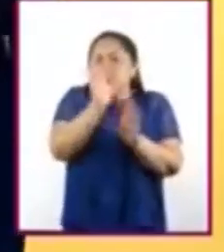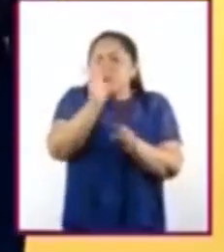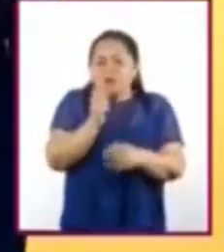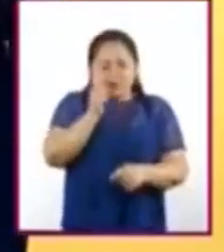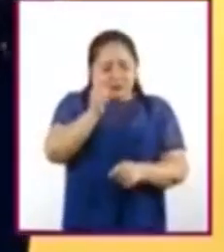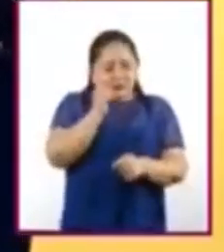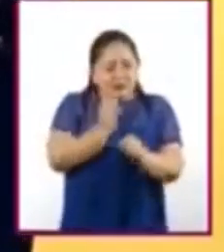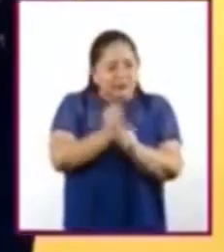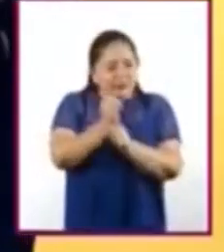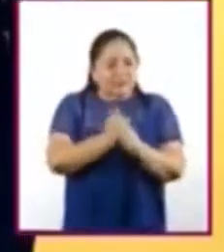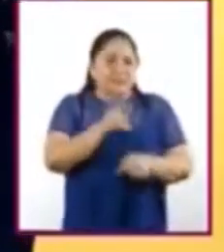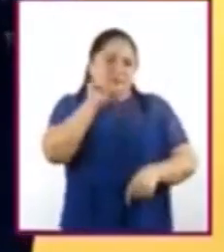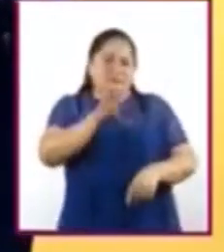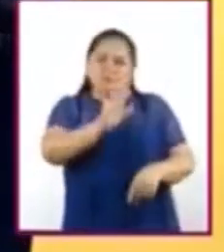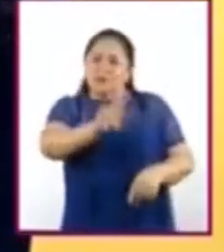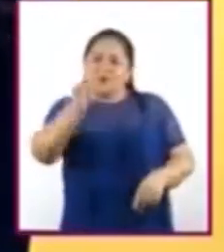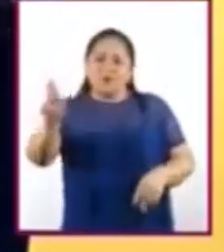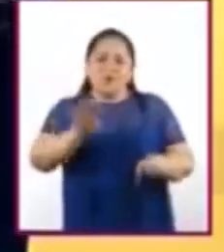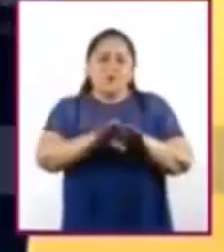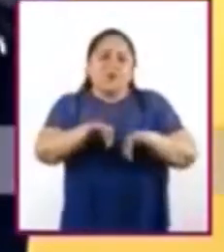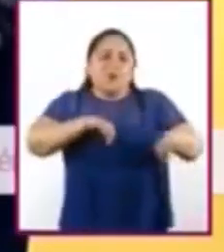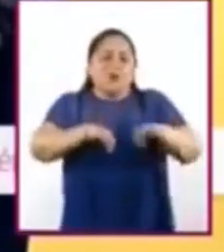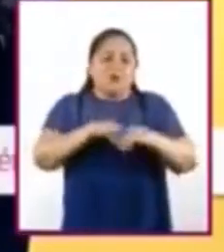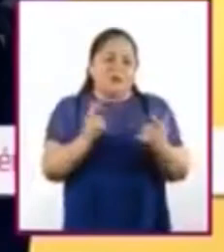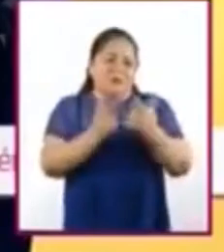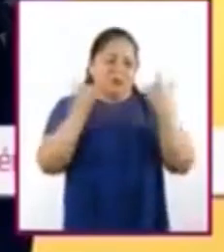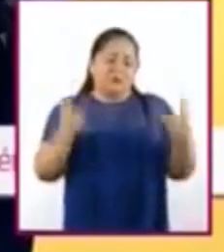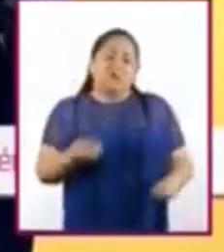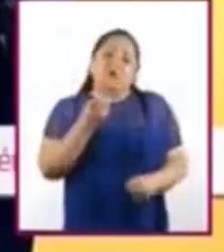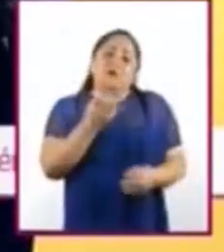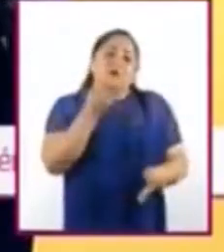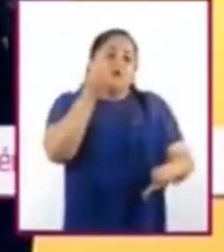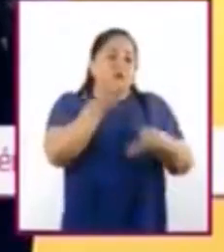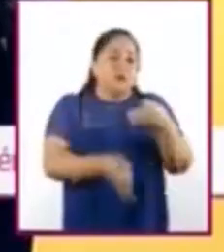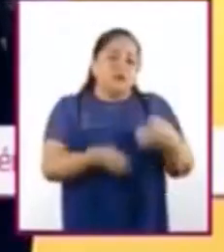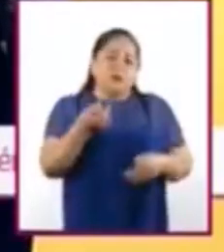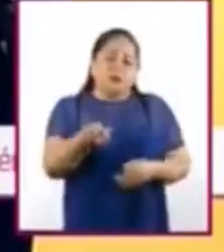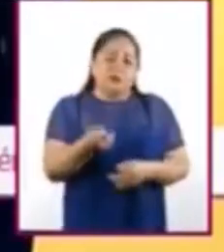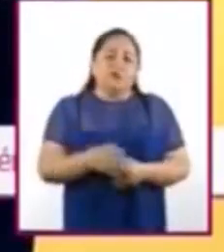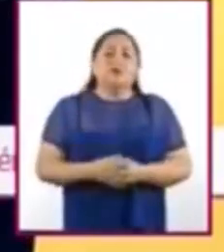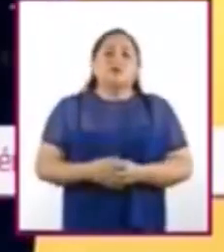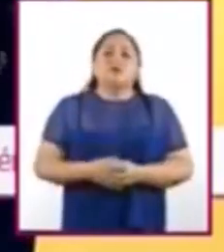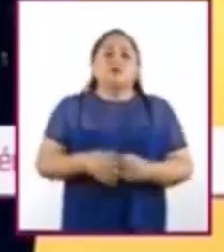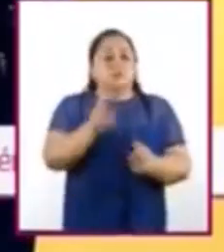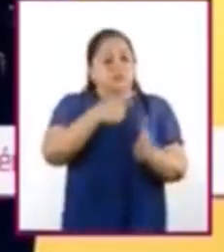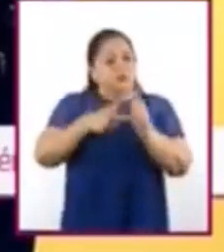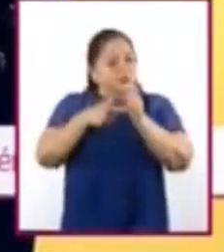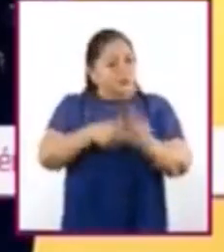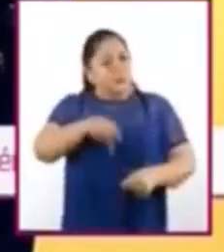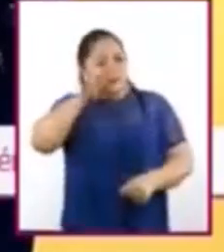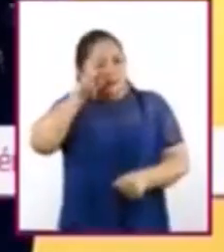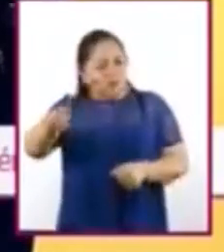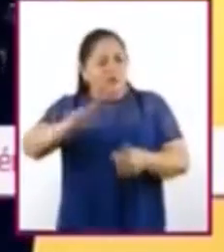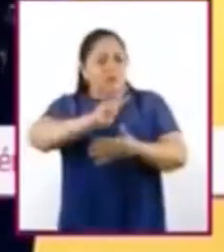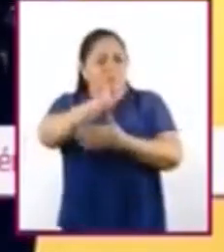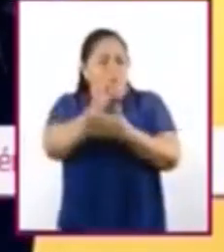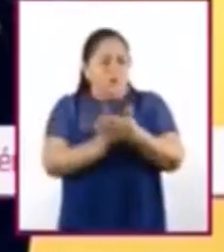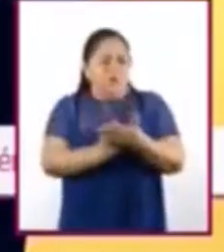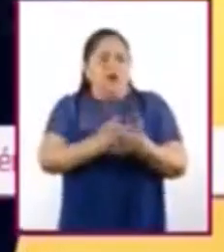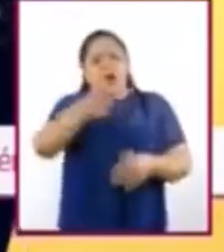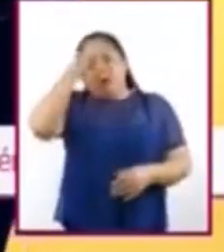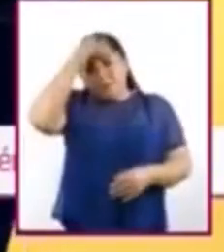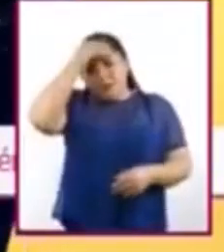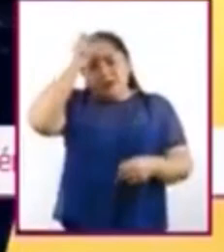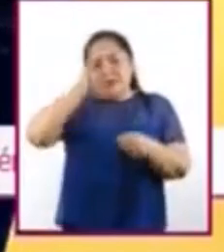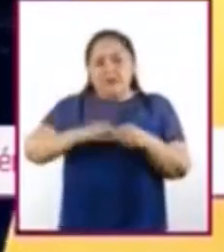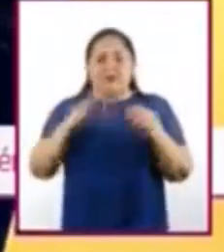muy similar al trabajo de un historiador. Hemos llegado al final de esta emisión. Continúen viendo la programación de